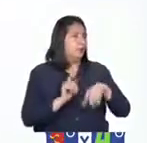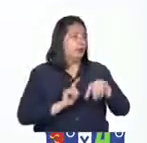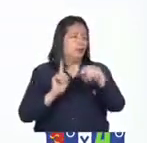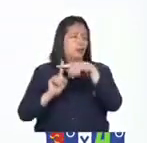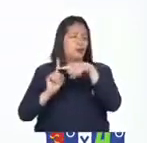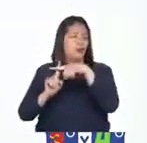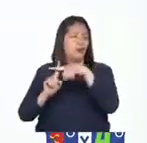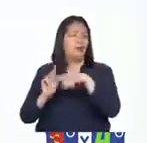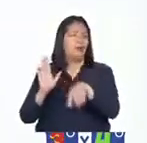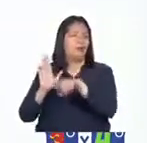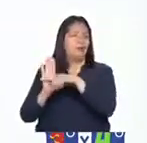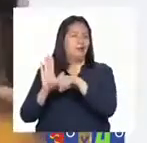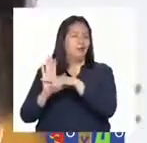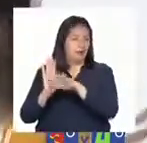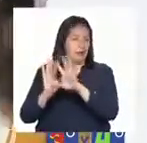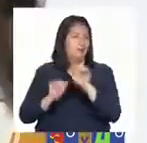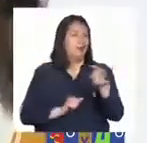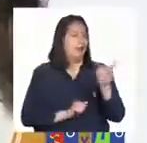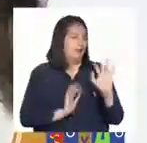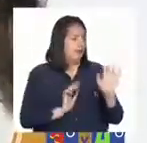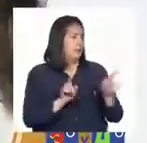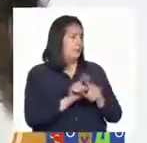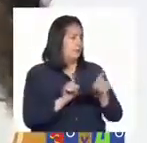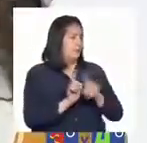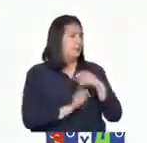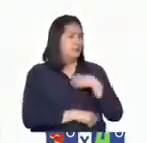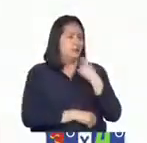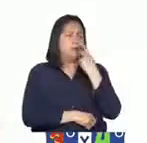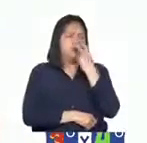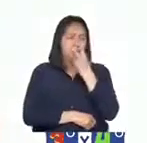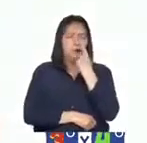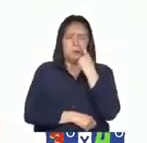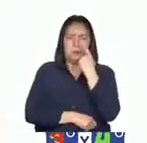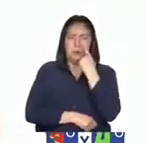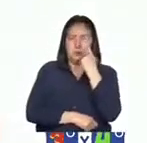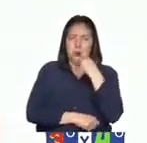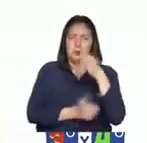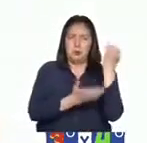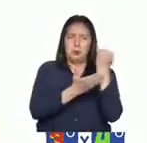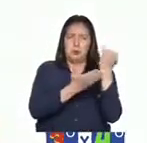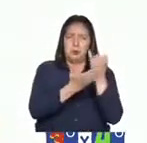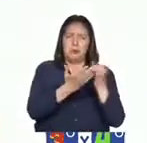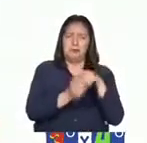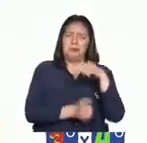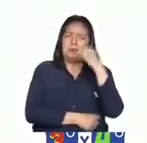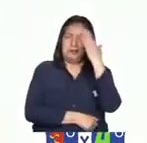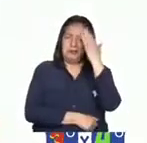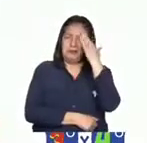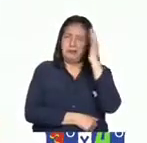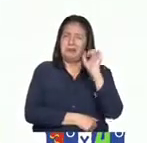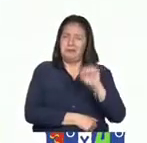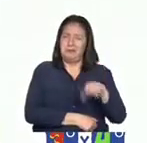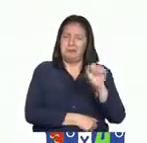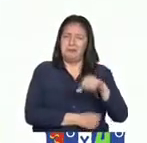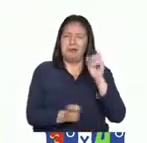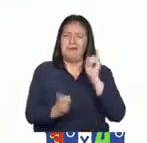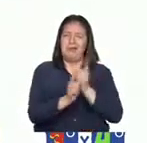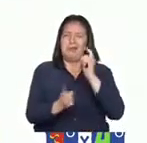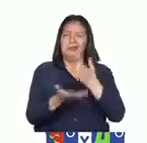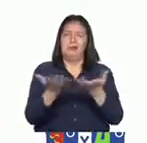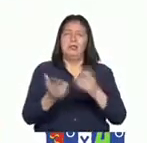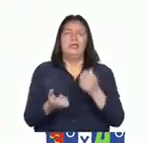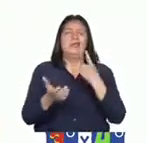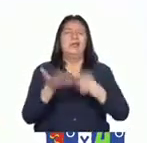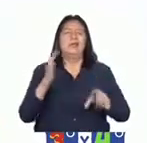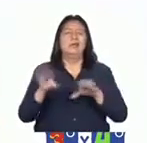adición y la sustracción. Además estamos conociendo a un gráfico que nos ayuda a saber perfectamente qué operación